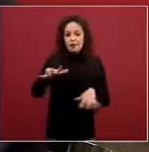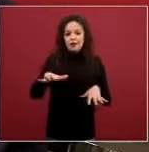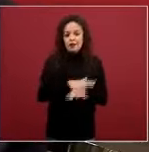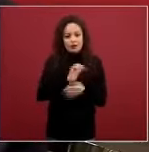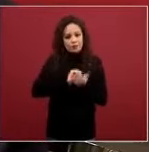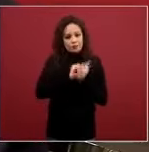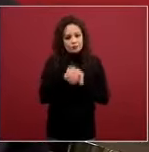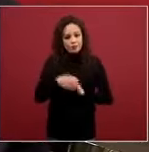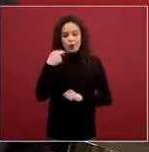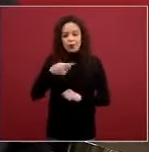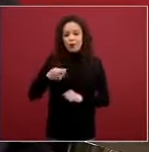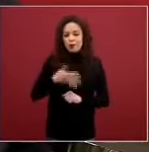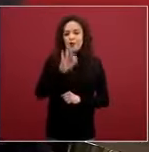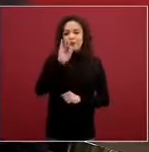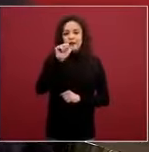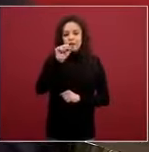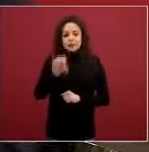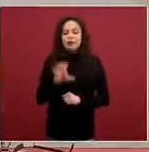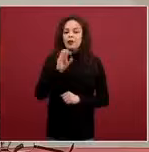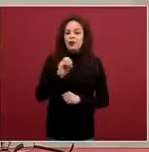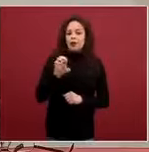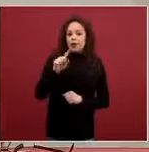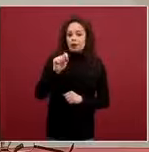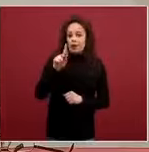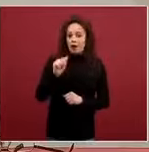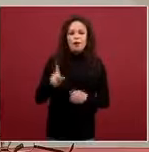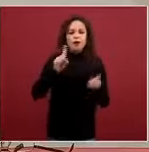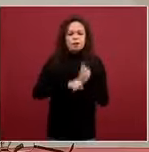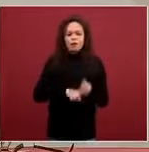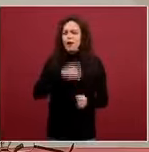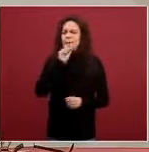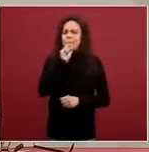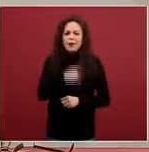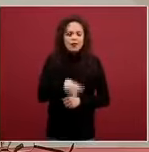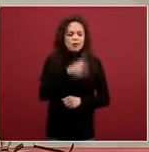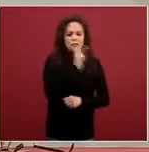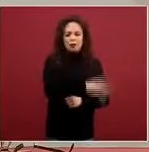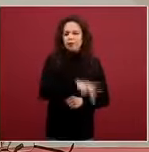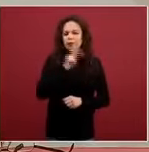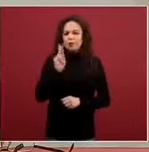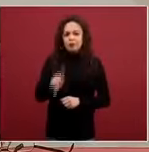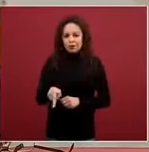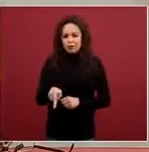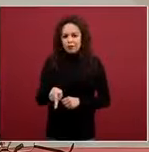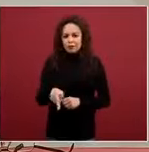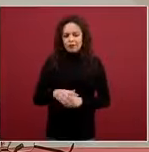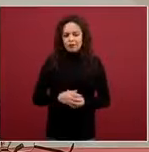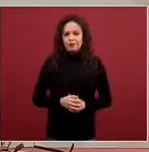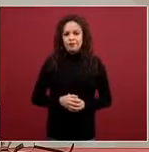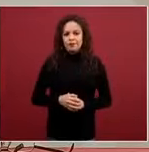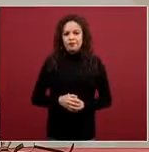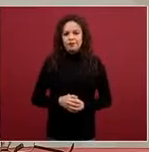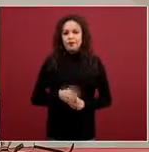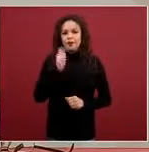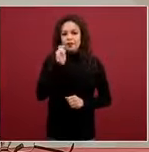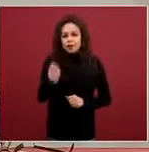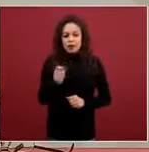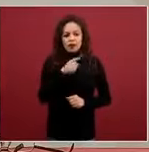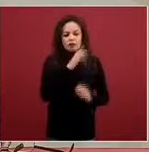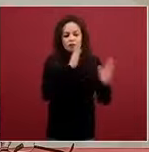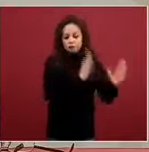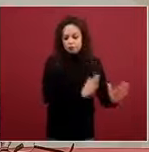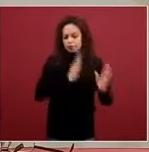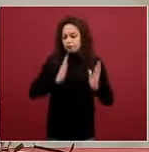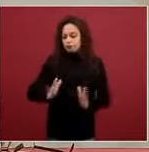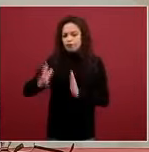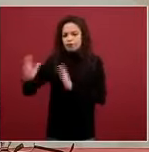llamarles fases o etapas. Pero es lo mismo, son momentos definidos de la epidemia, que en este caso han